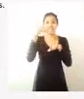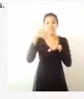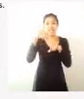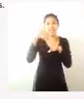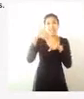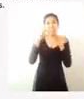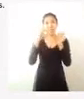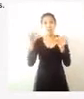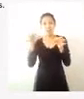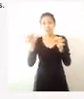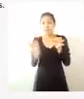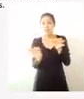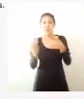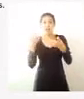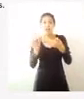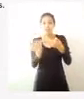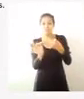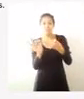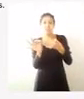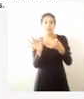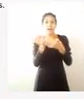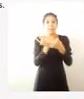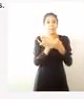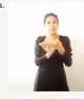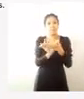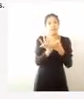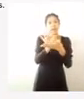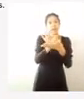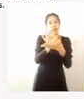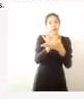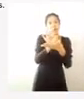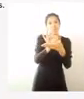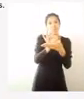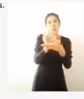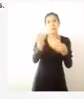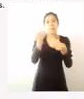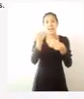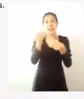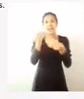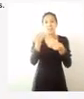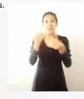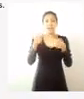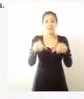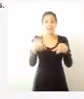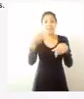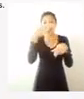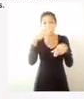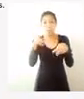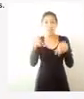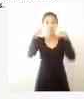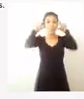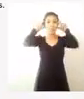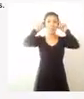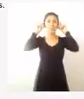centímetros el largo de una lapicera con capuchón incluido a través del dobladillo más ancho de cada lado del barbijo. Estos